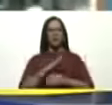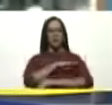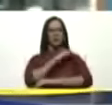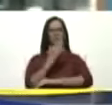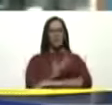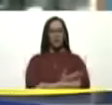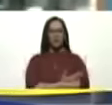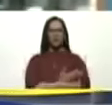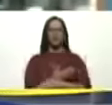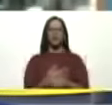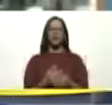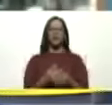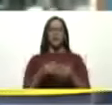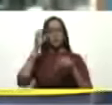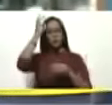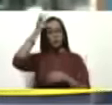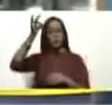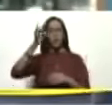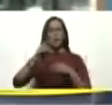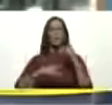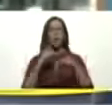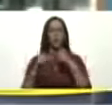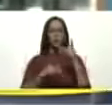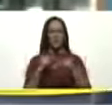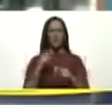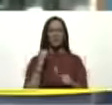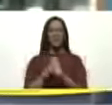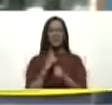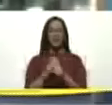fortalecer los consejos productivos de